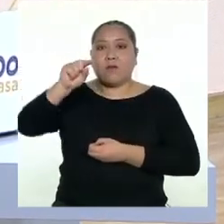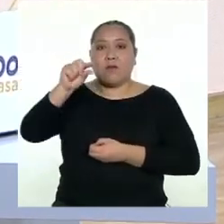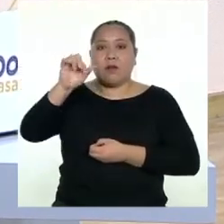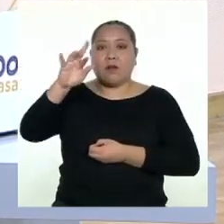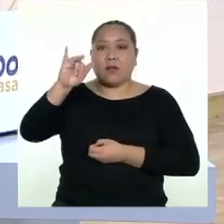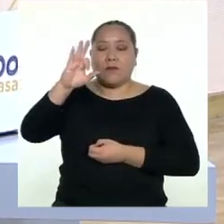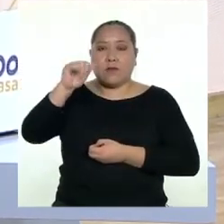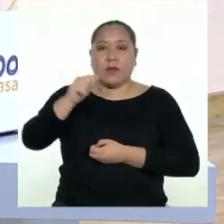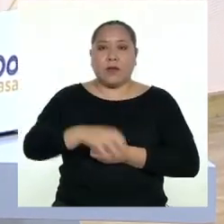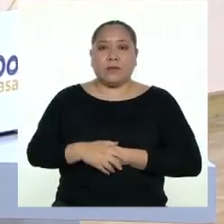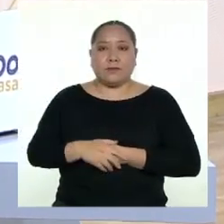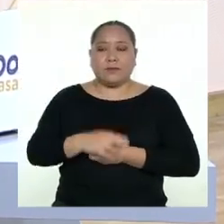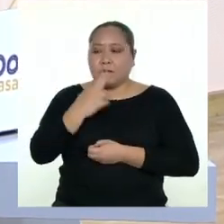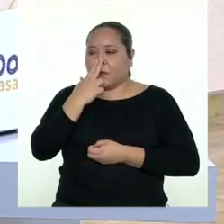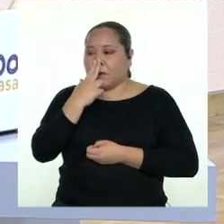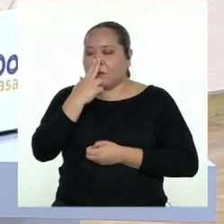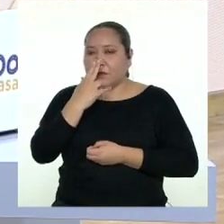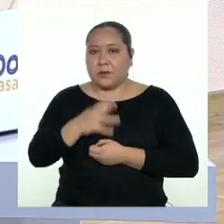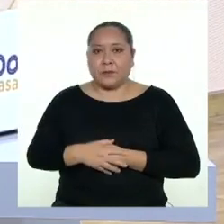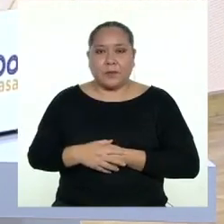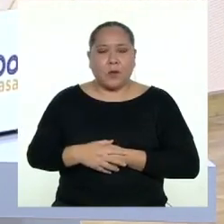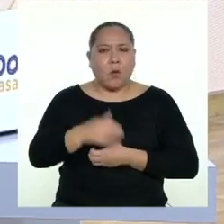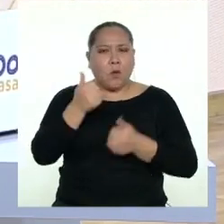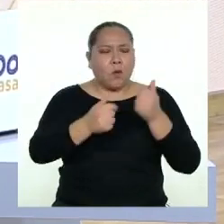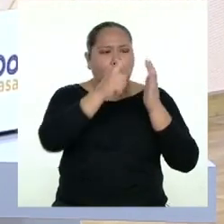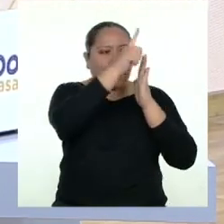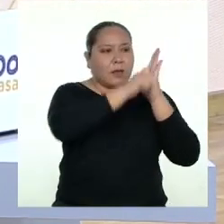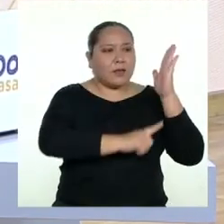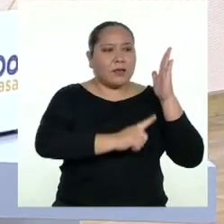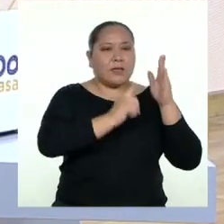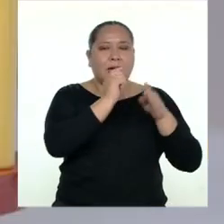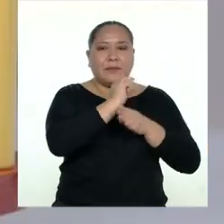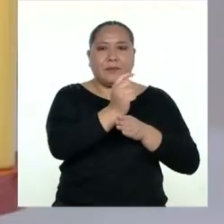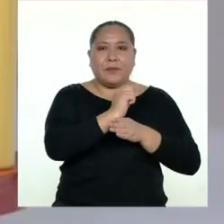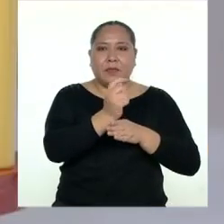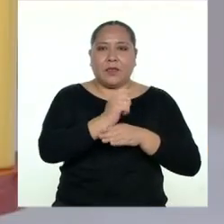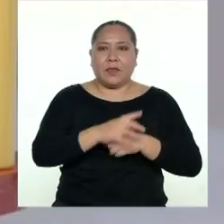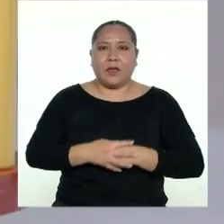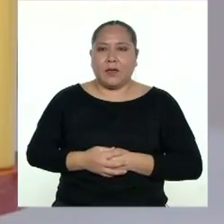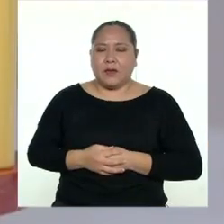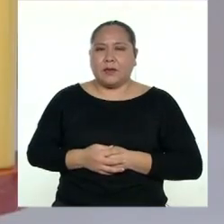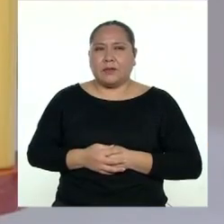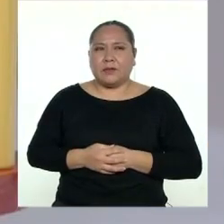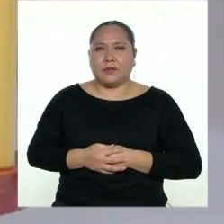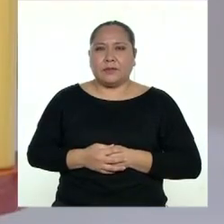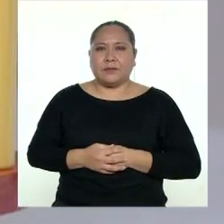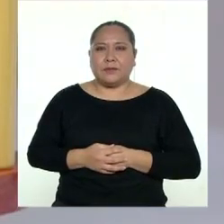A ver, Tocino, dime, ¿cuál es la lista de tareas? ¿Cómo la has elaborado?